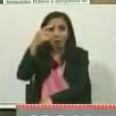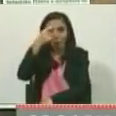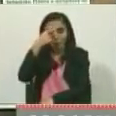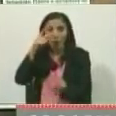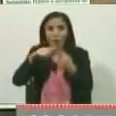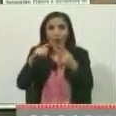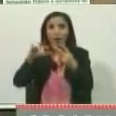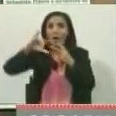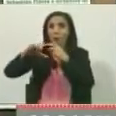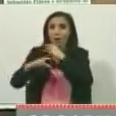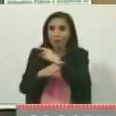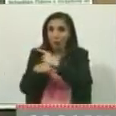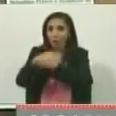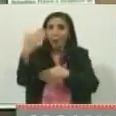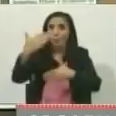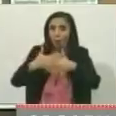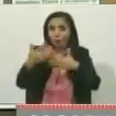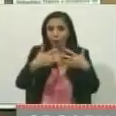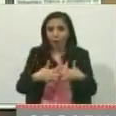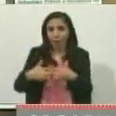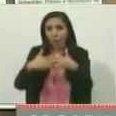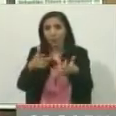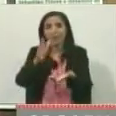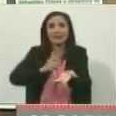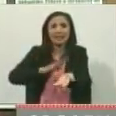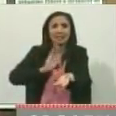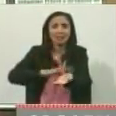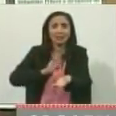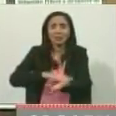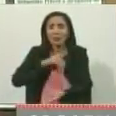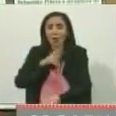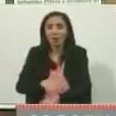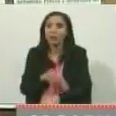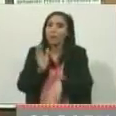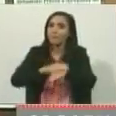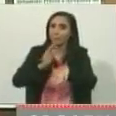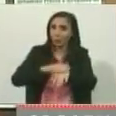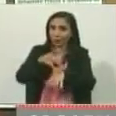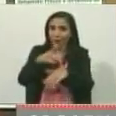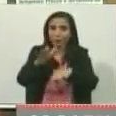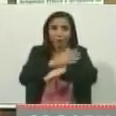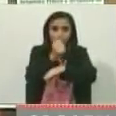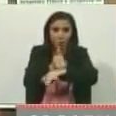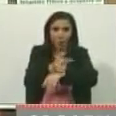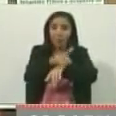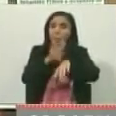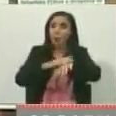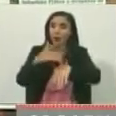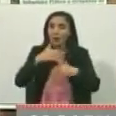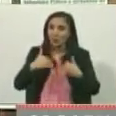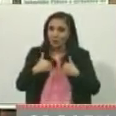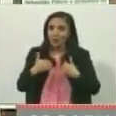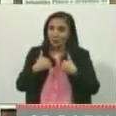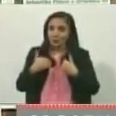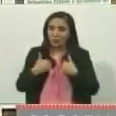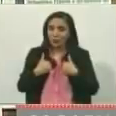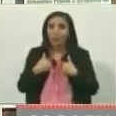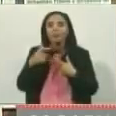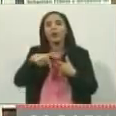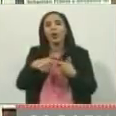caballero, si se le sube la atención. Porque ellos le quieren dar sufrimiento a nuestro pueblo. Hoy venía, por ejemplo, de